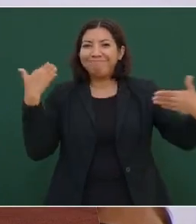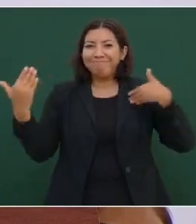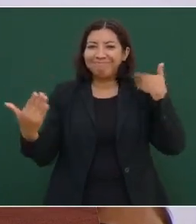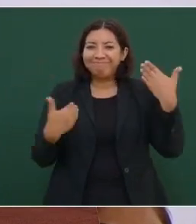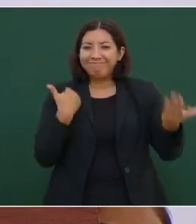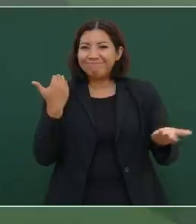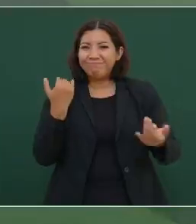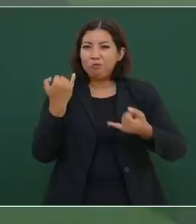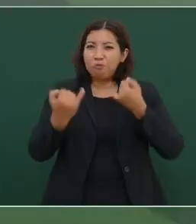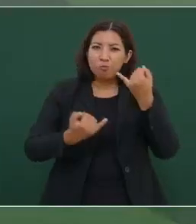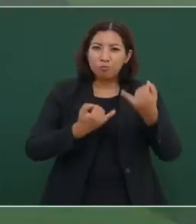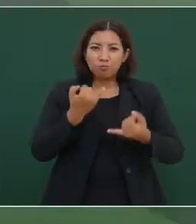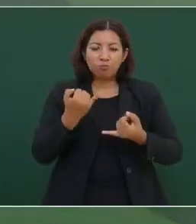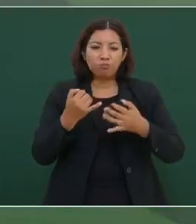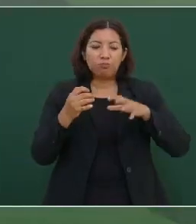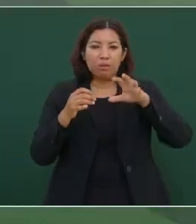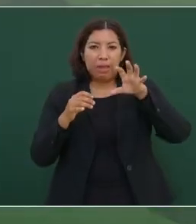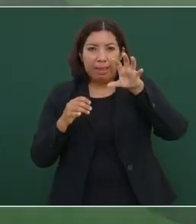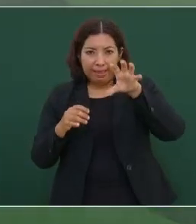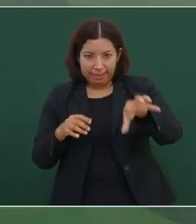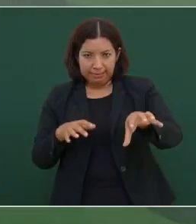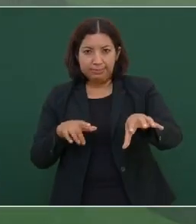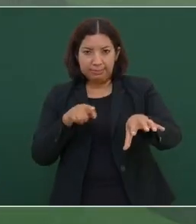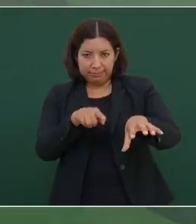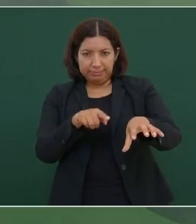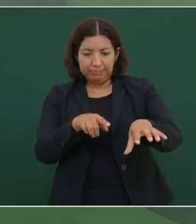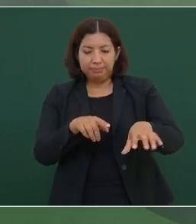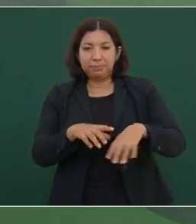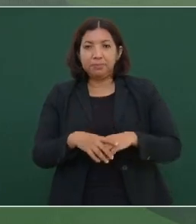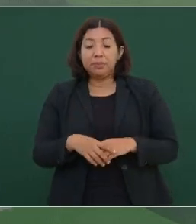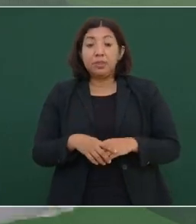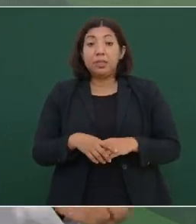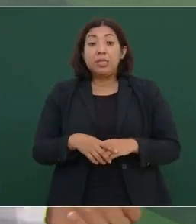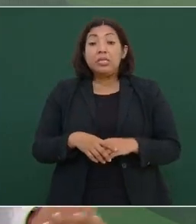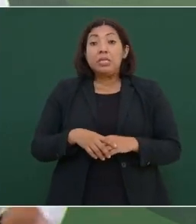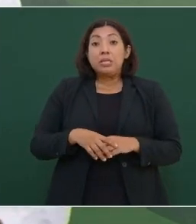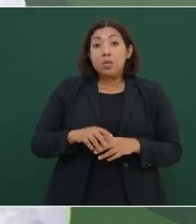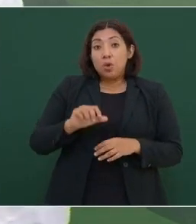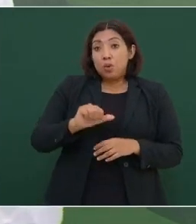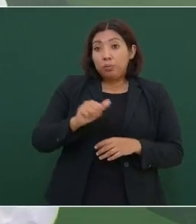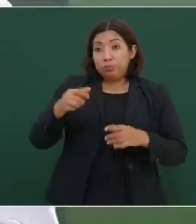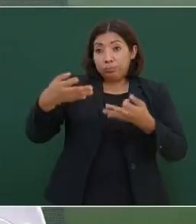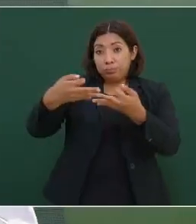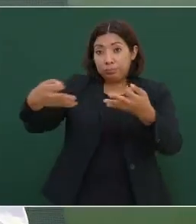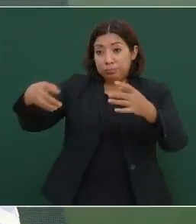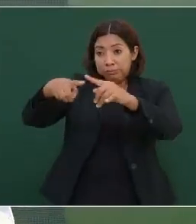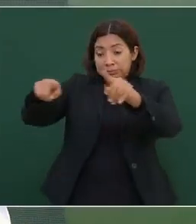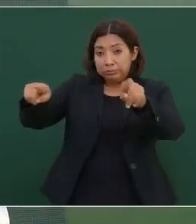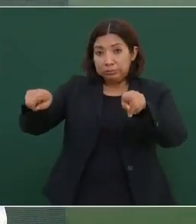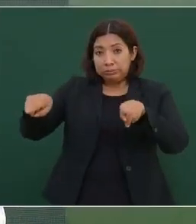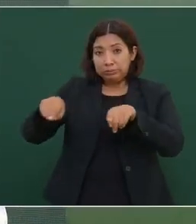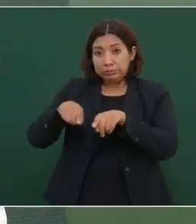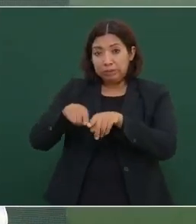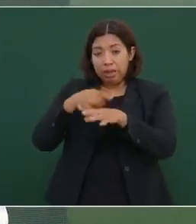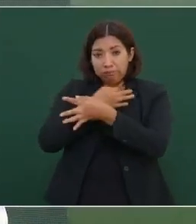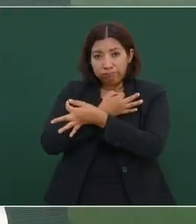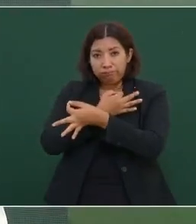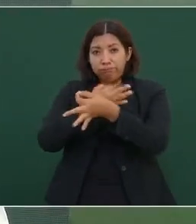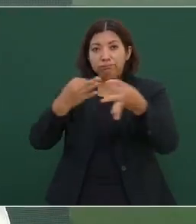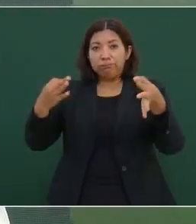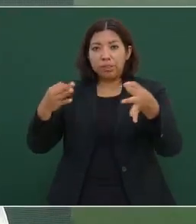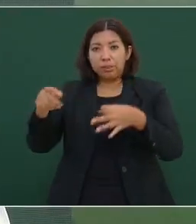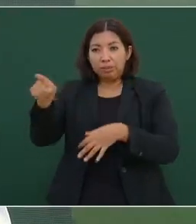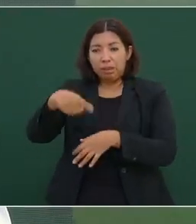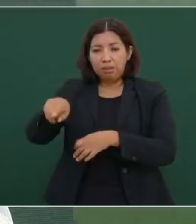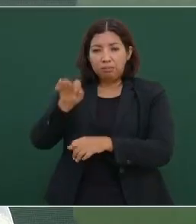en la zona ya afectada, y el resto lo declararíamos reserva natural